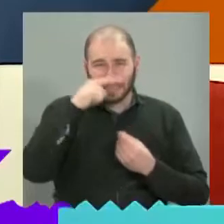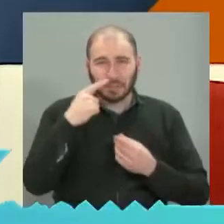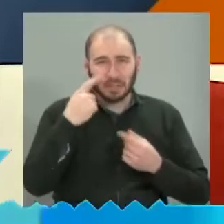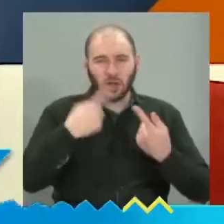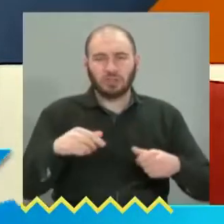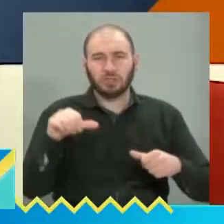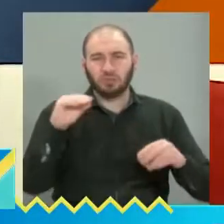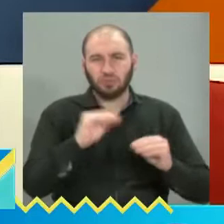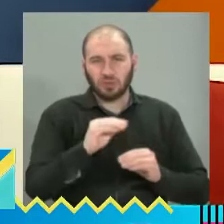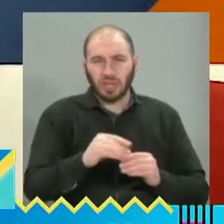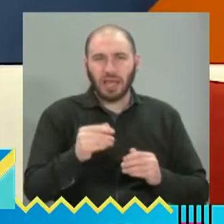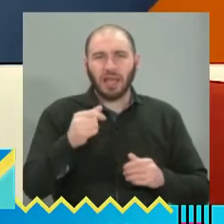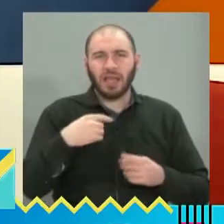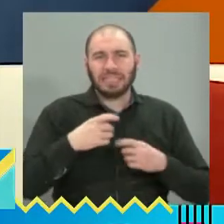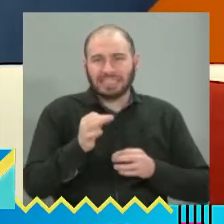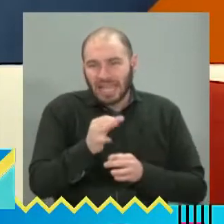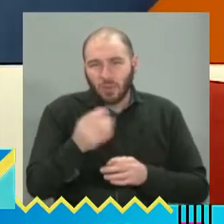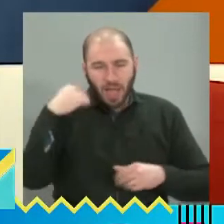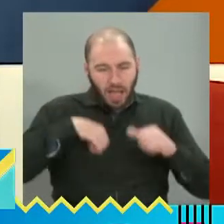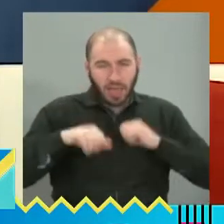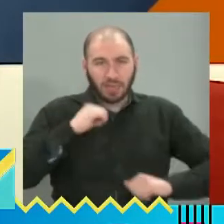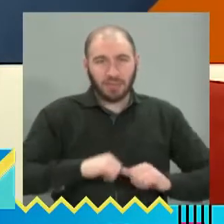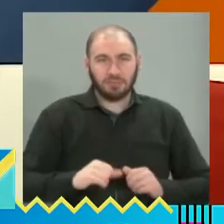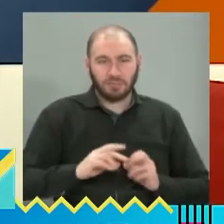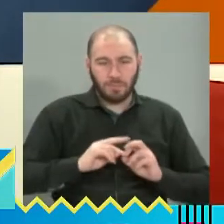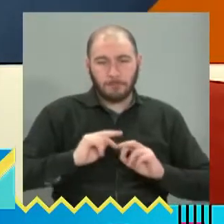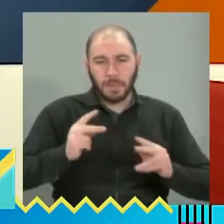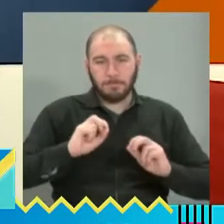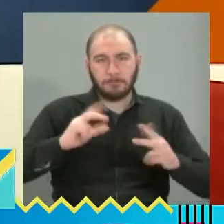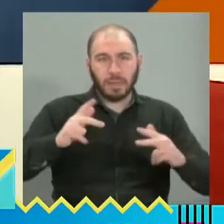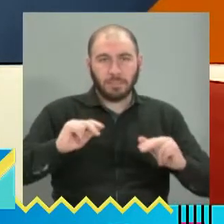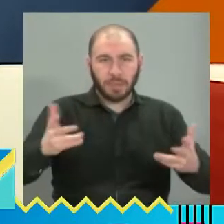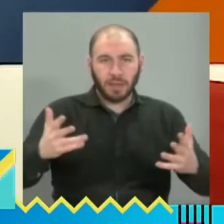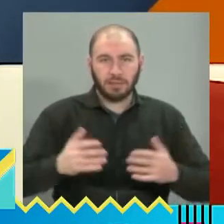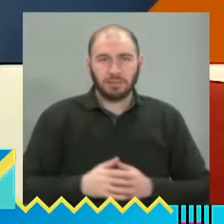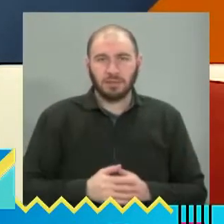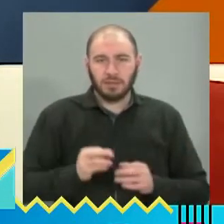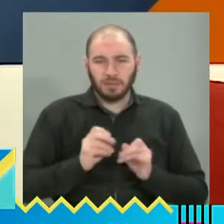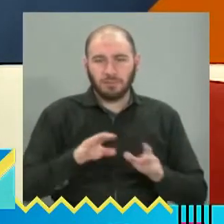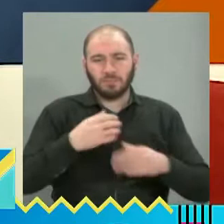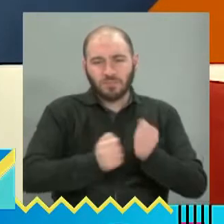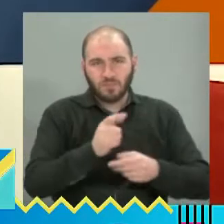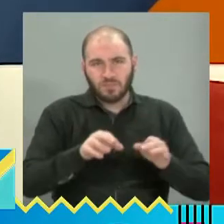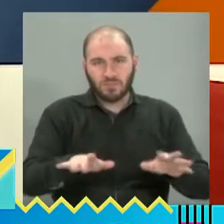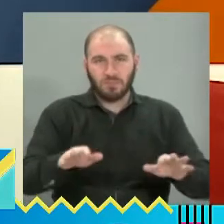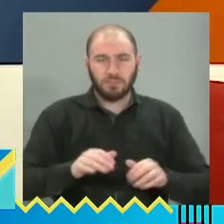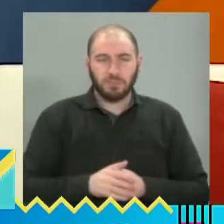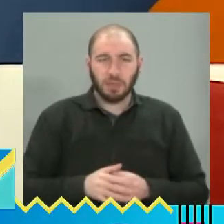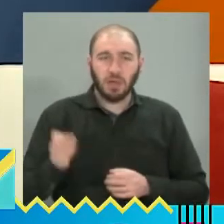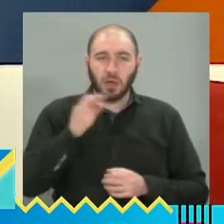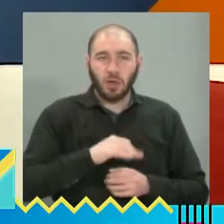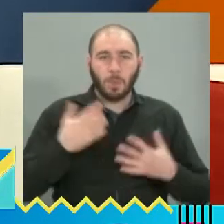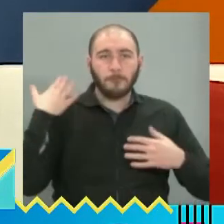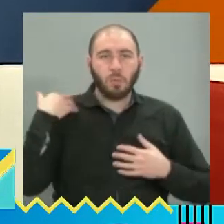tóxicas, que son las que producen daño en las células, que se dupliquen o se tripliquen y que se alteren su producción, entonces, o que destruyan